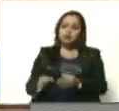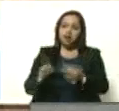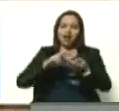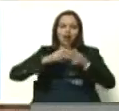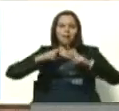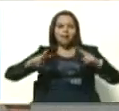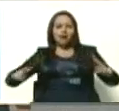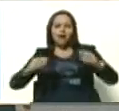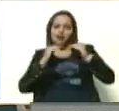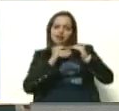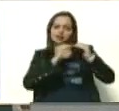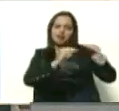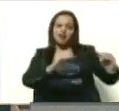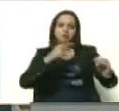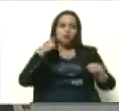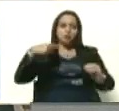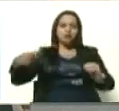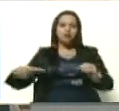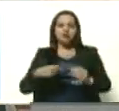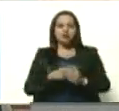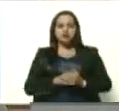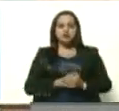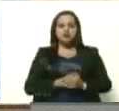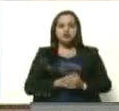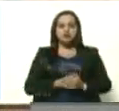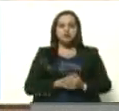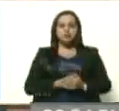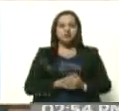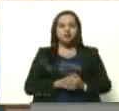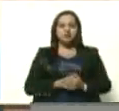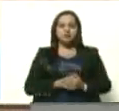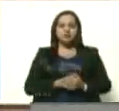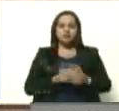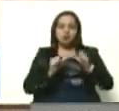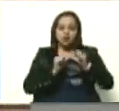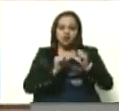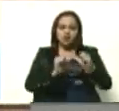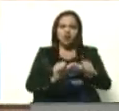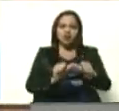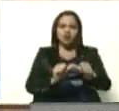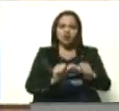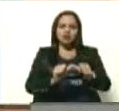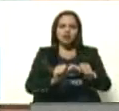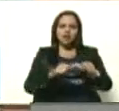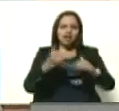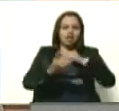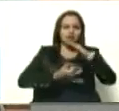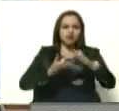paz, la estabilidad política y la estabilidad institucional del país.